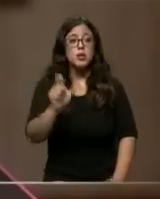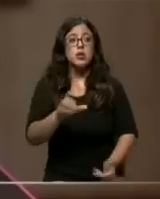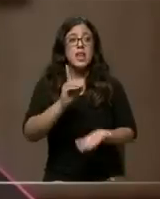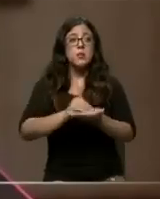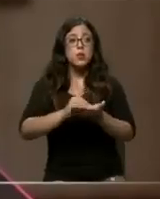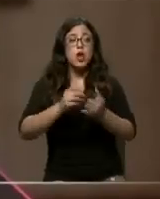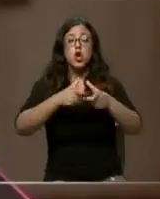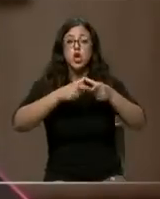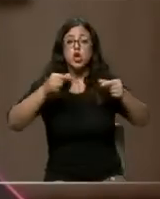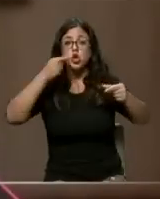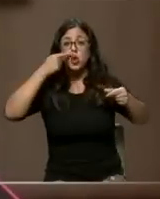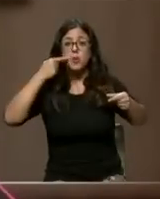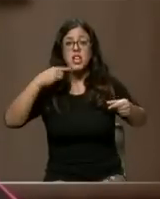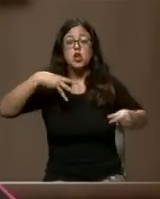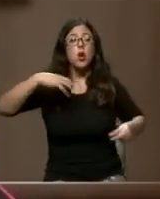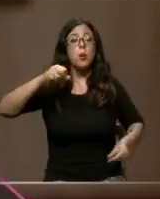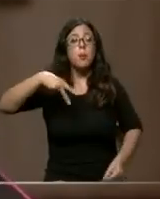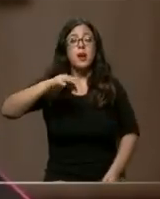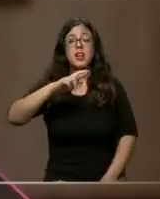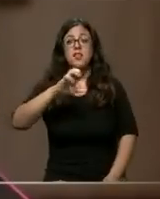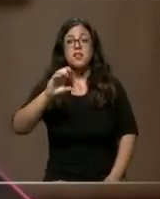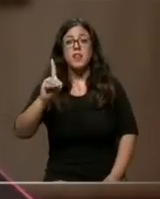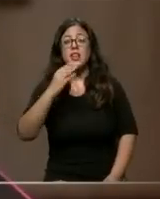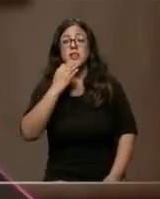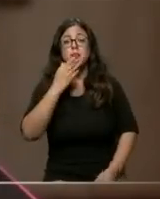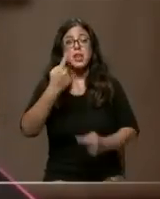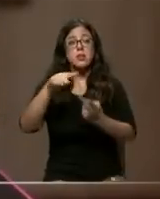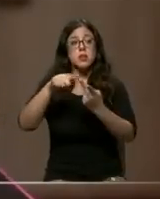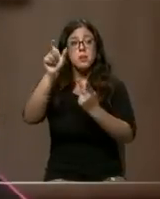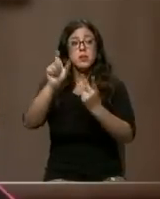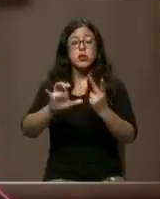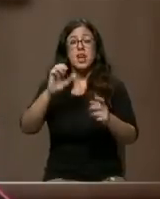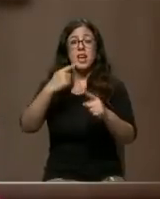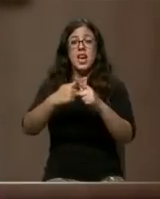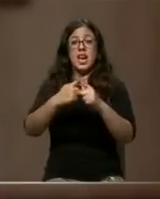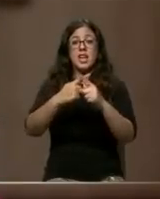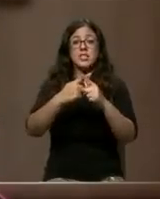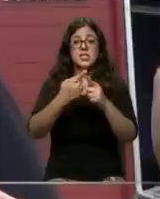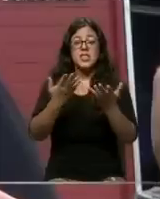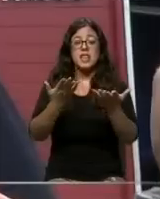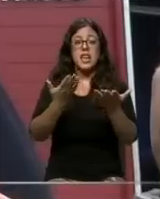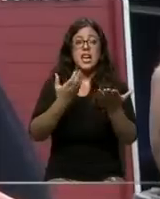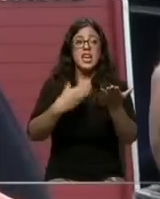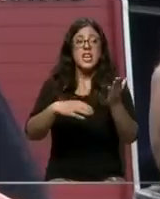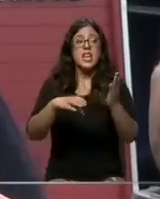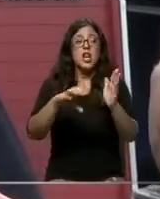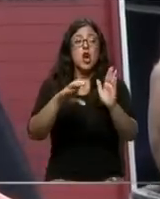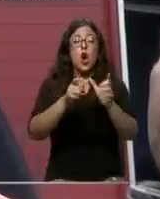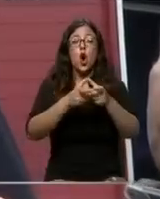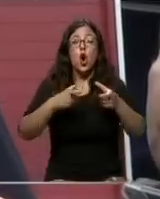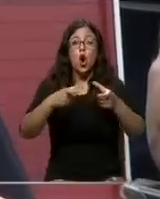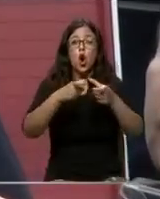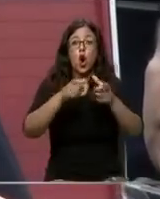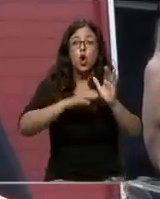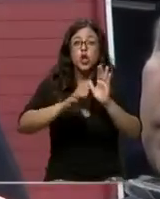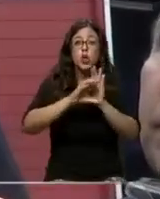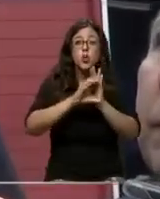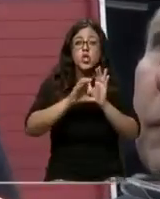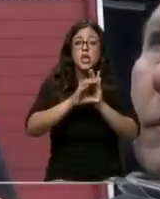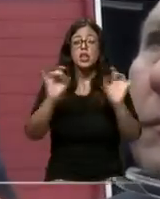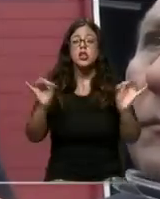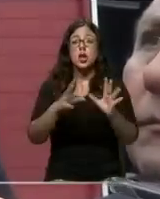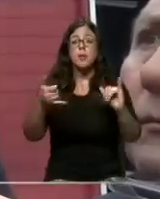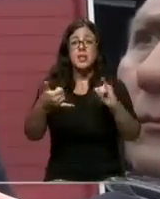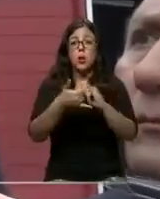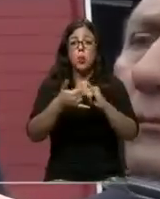y sobrino de Manfred, y Harry Jürgensen Caesar, ex constituyente y hermano de Manfred. Solo a través de un mensaje de